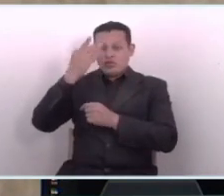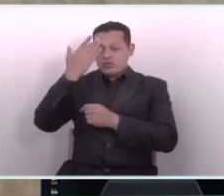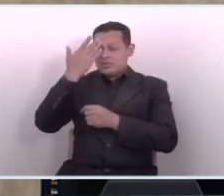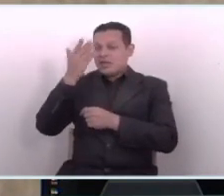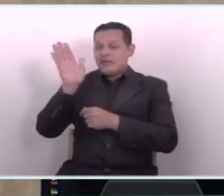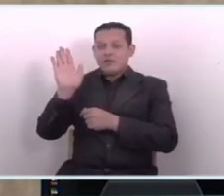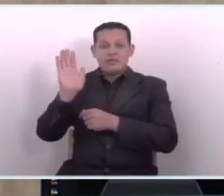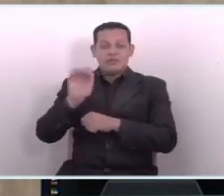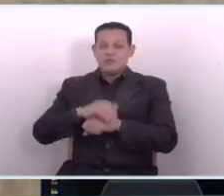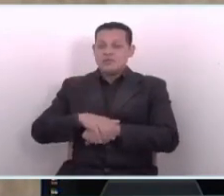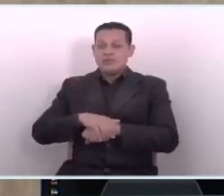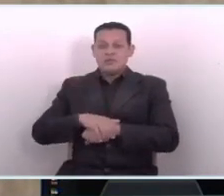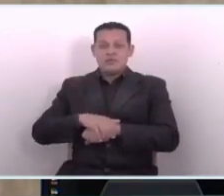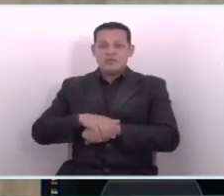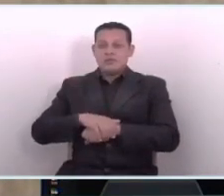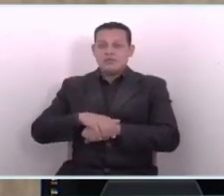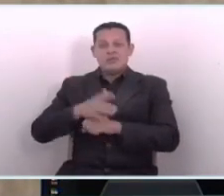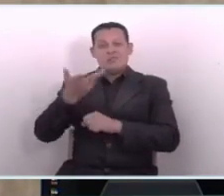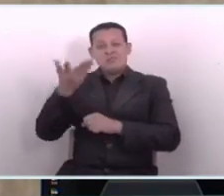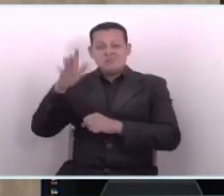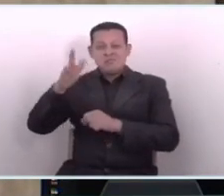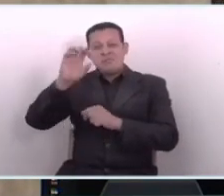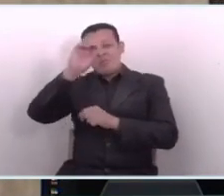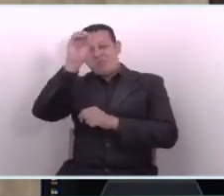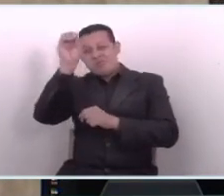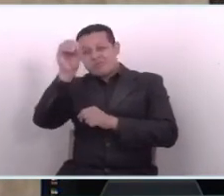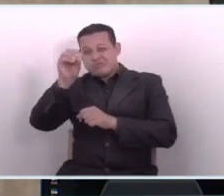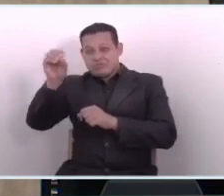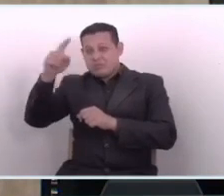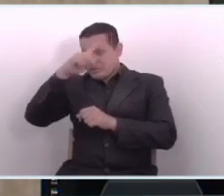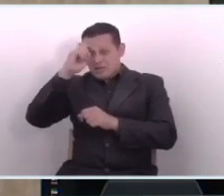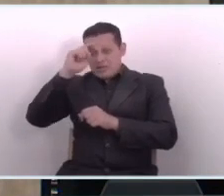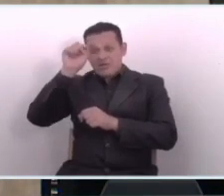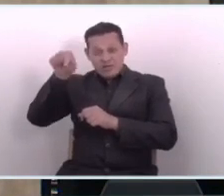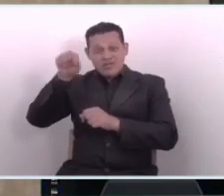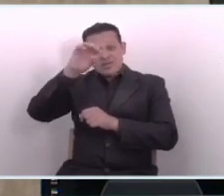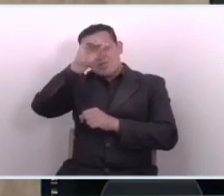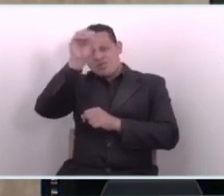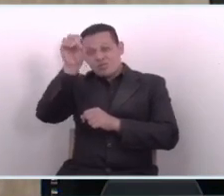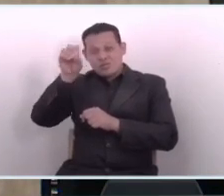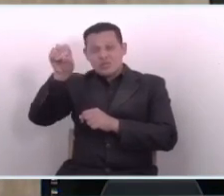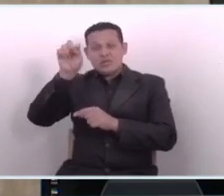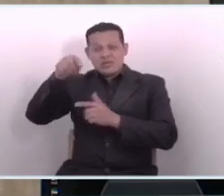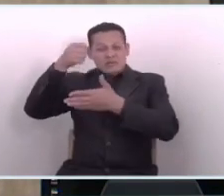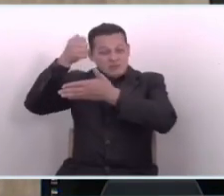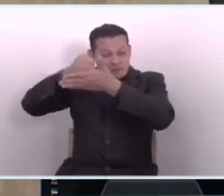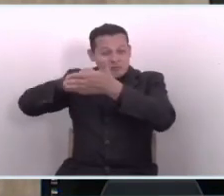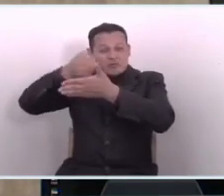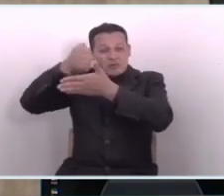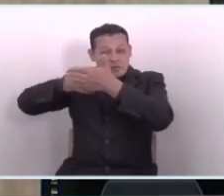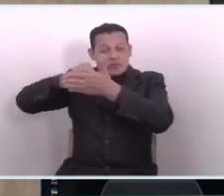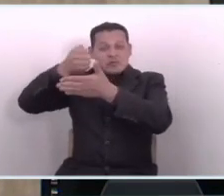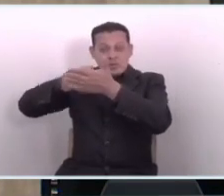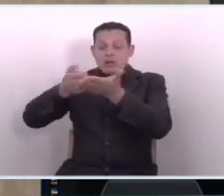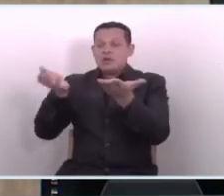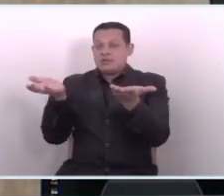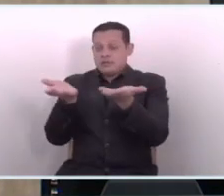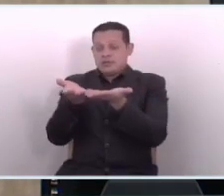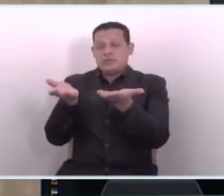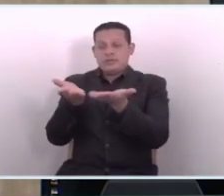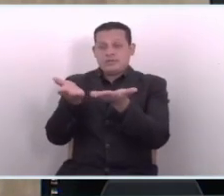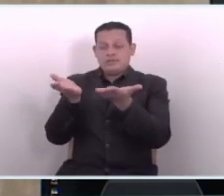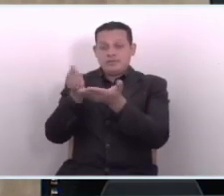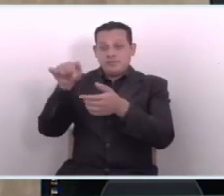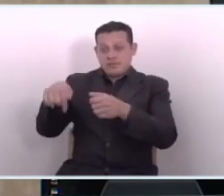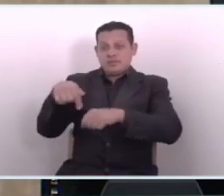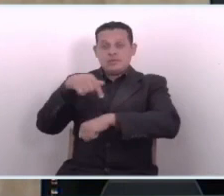sabemos. Hay unos estimados y se trabajan con esos estimados y ese es el esfuerzo que estamos haciendo